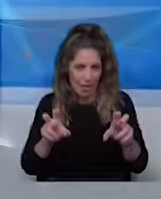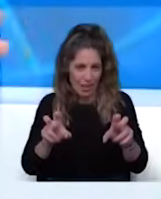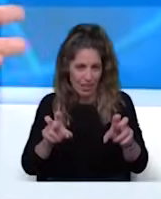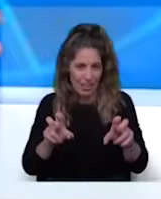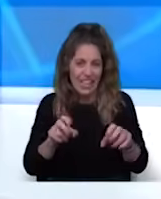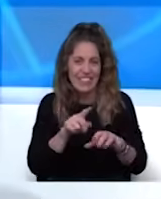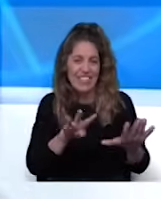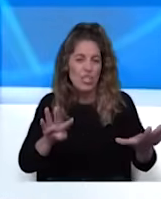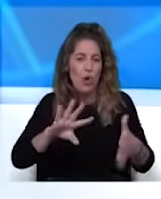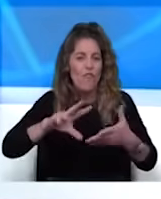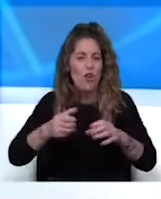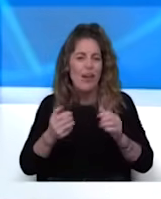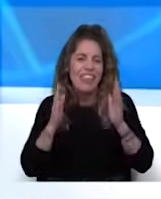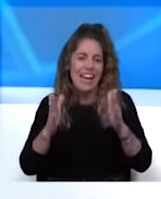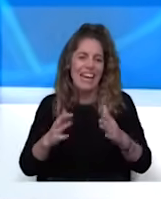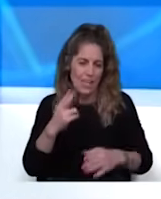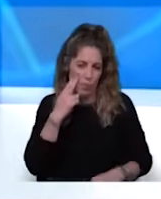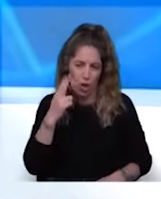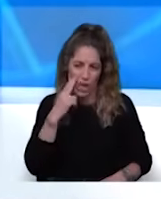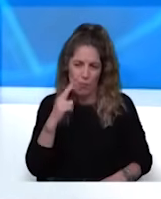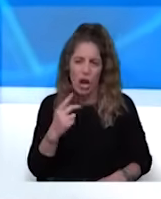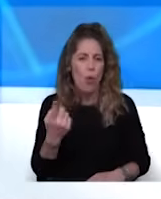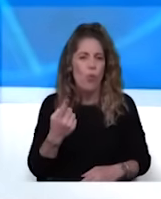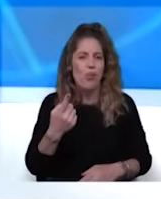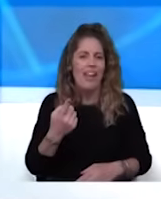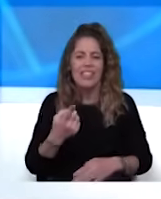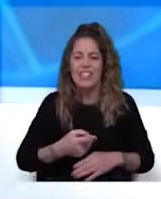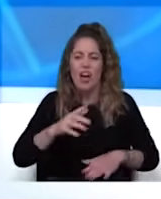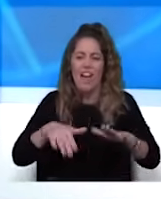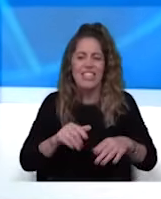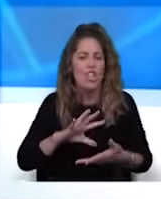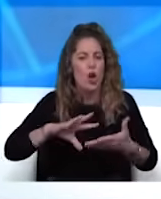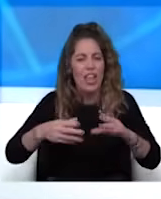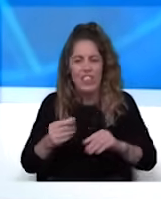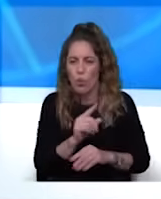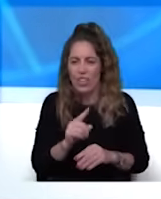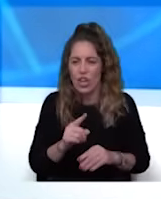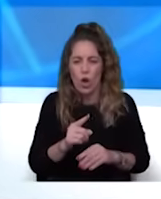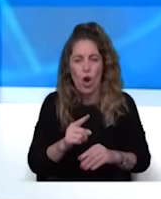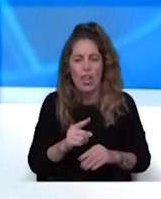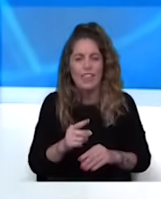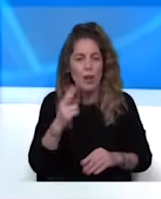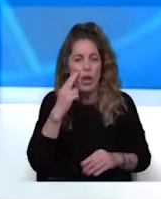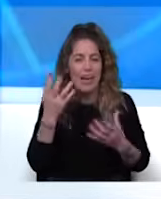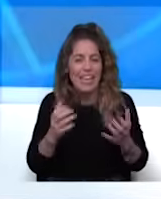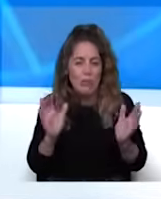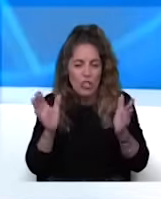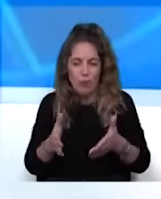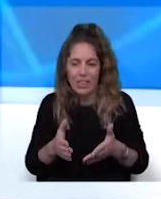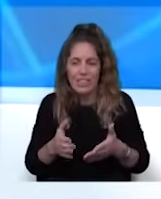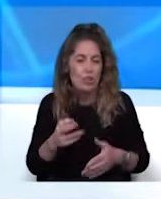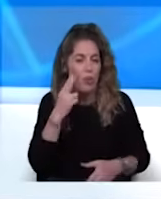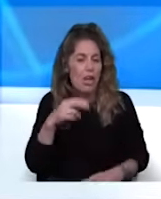19 formas de encarar este problema una definición que a veces no es la adecuada del problema que queremos abordar eso es un problema